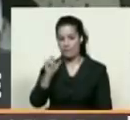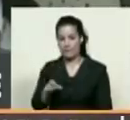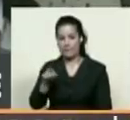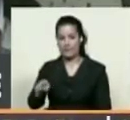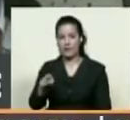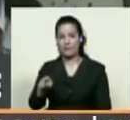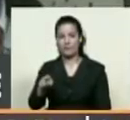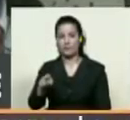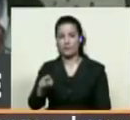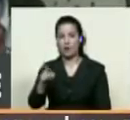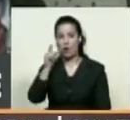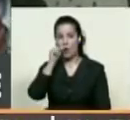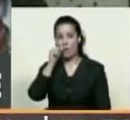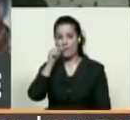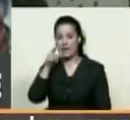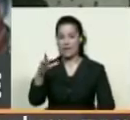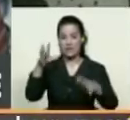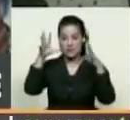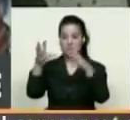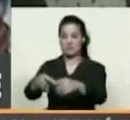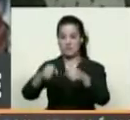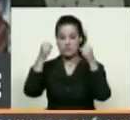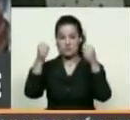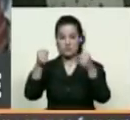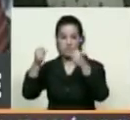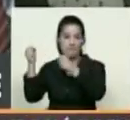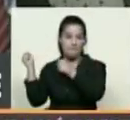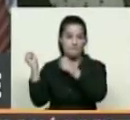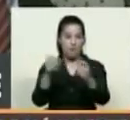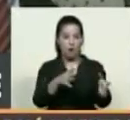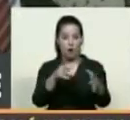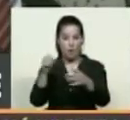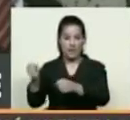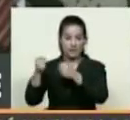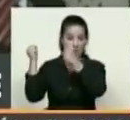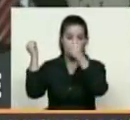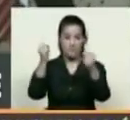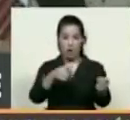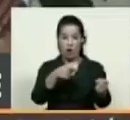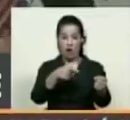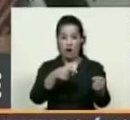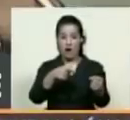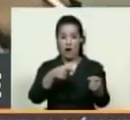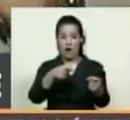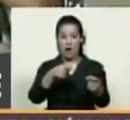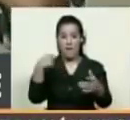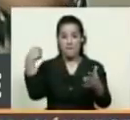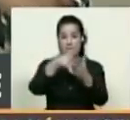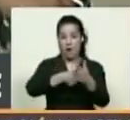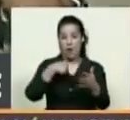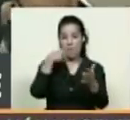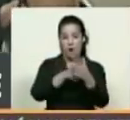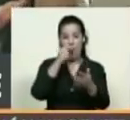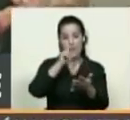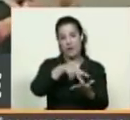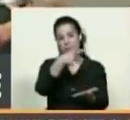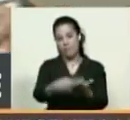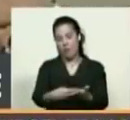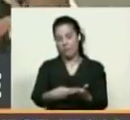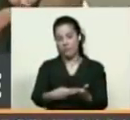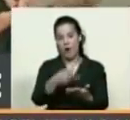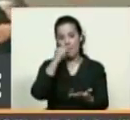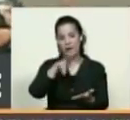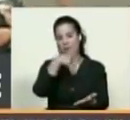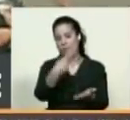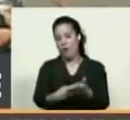lo arremetieron contra él, y no solamente que los primeros golpes ya él cayó, perdió el sentido,